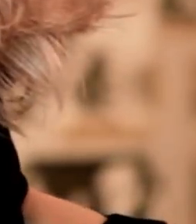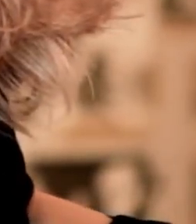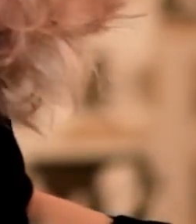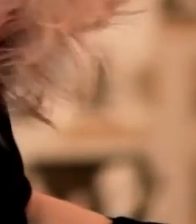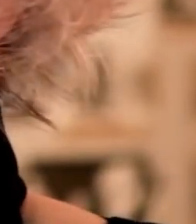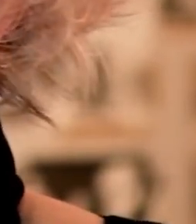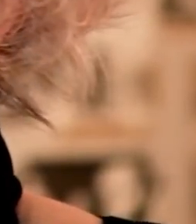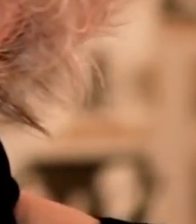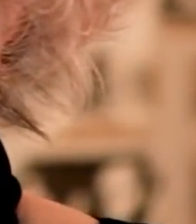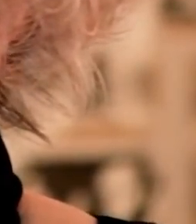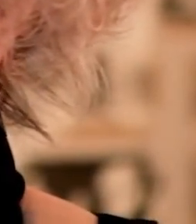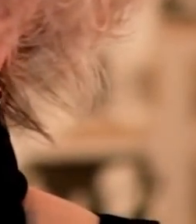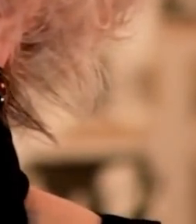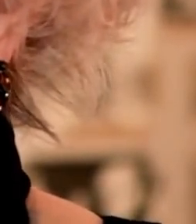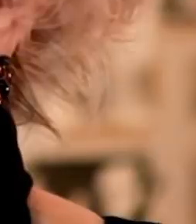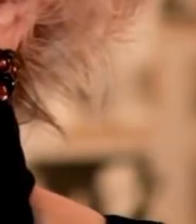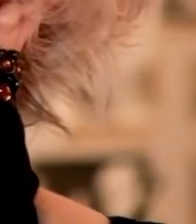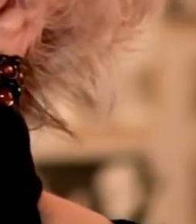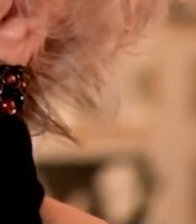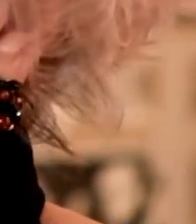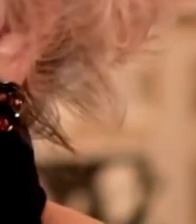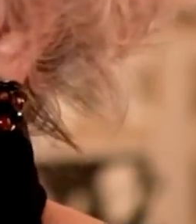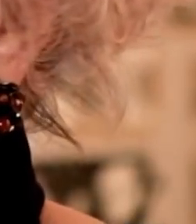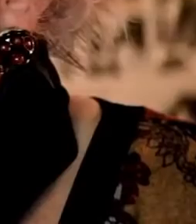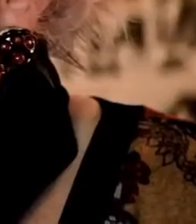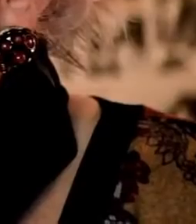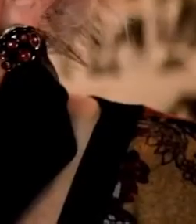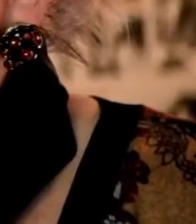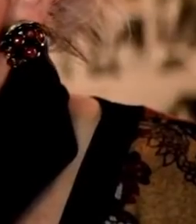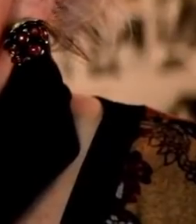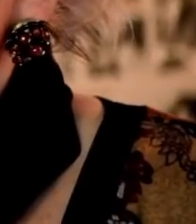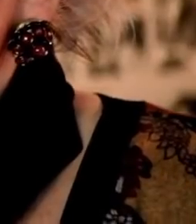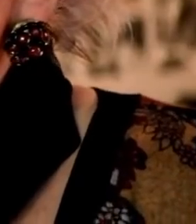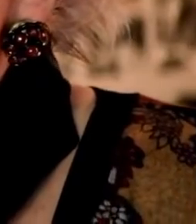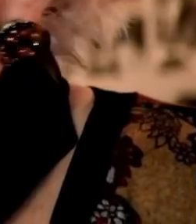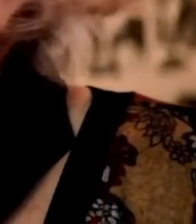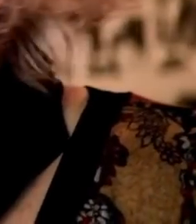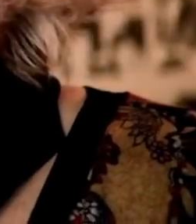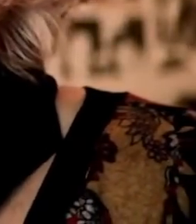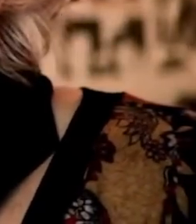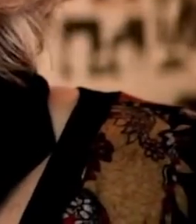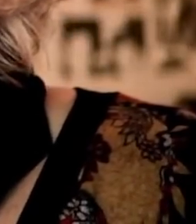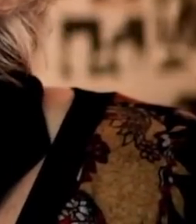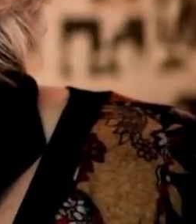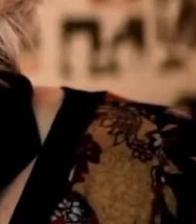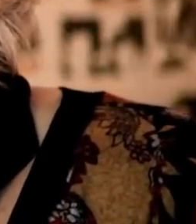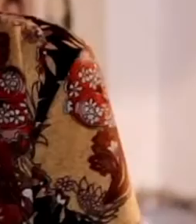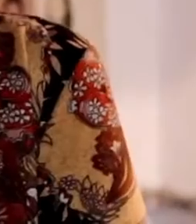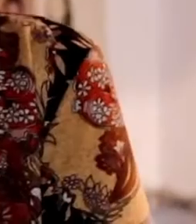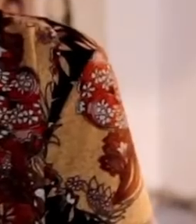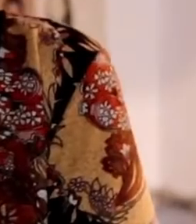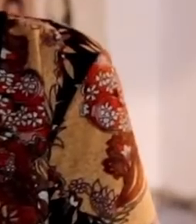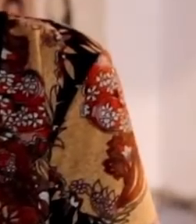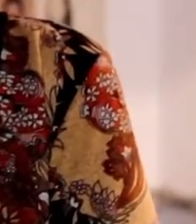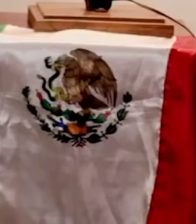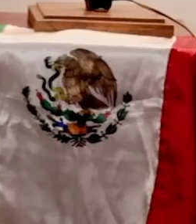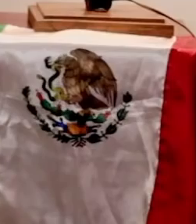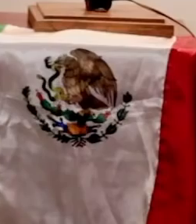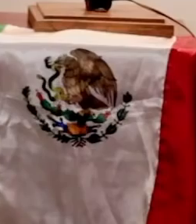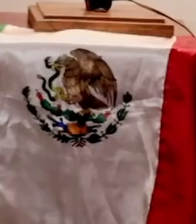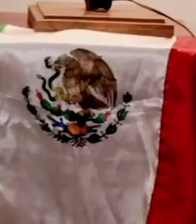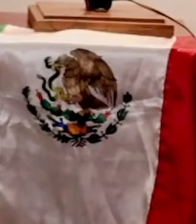personas armadas, sino porque eran opositores. A mí me quisieron matar, fíjate, y es por